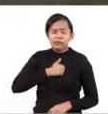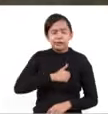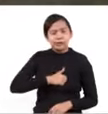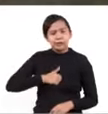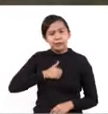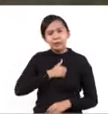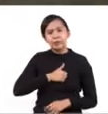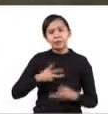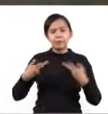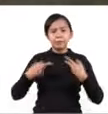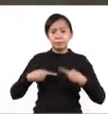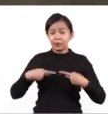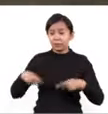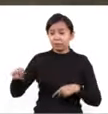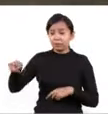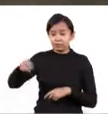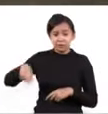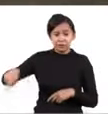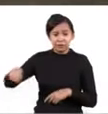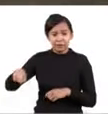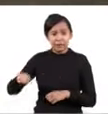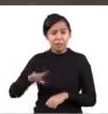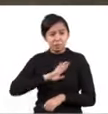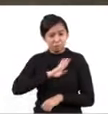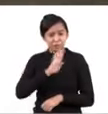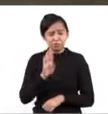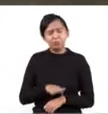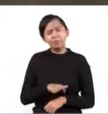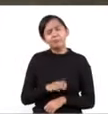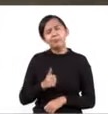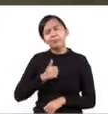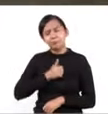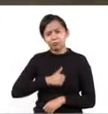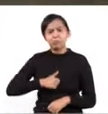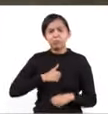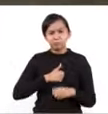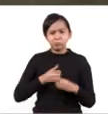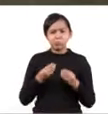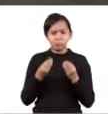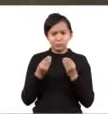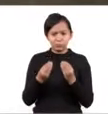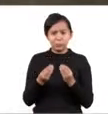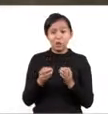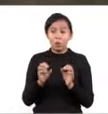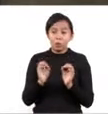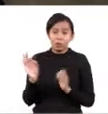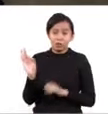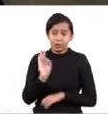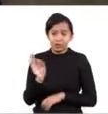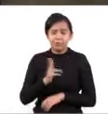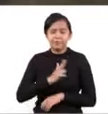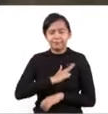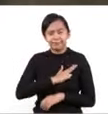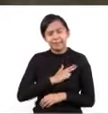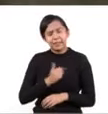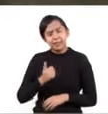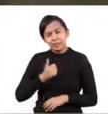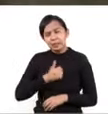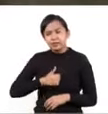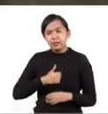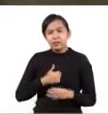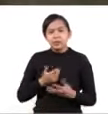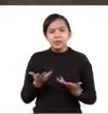familiares que sufrieron pérdidas de algún familiar o que quedaron heridos. Y les pido disculpas por